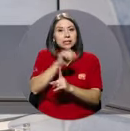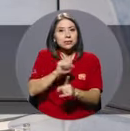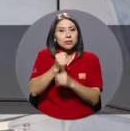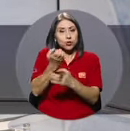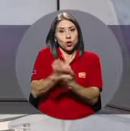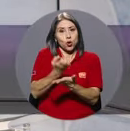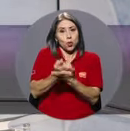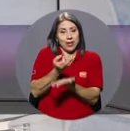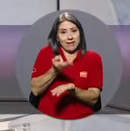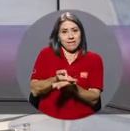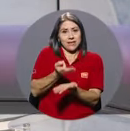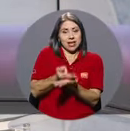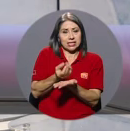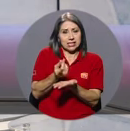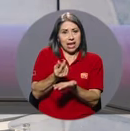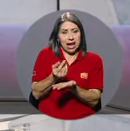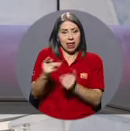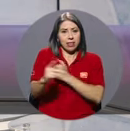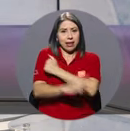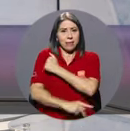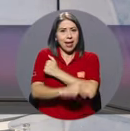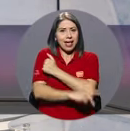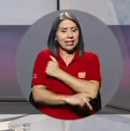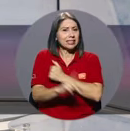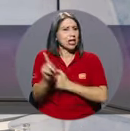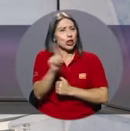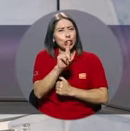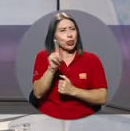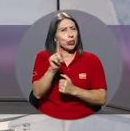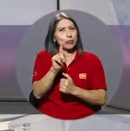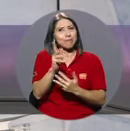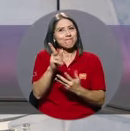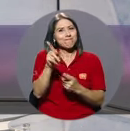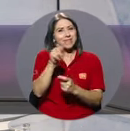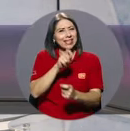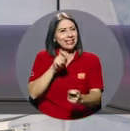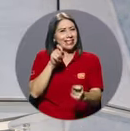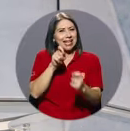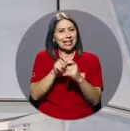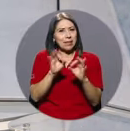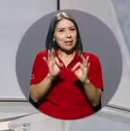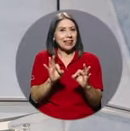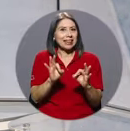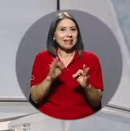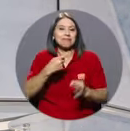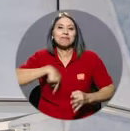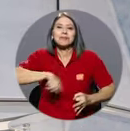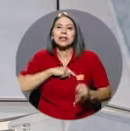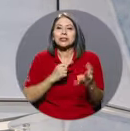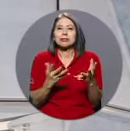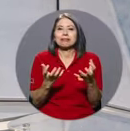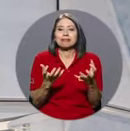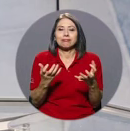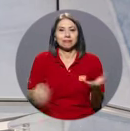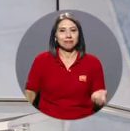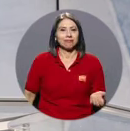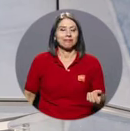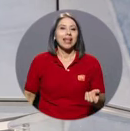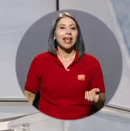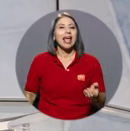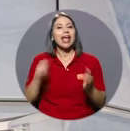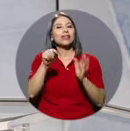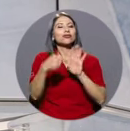situación económica financiera y del país no es exactamente la que quisiéramos y que esto